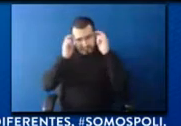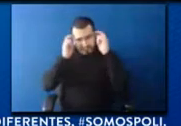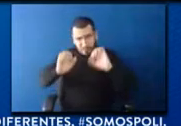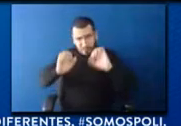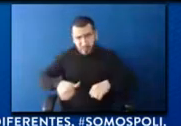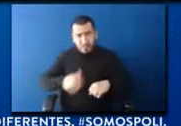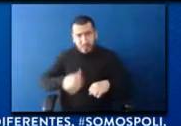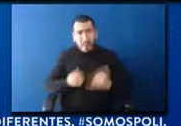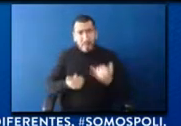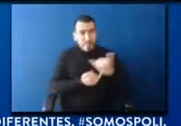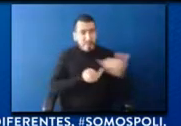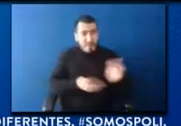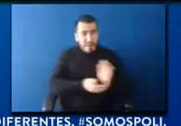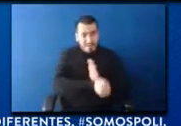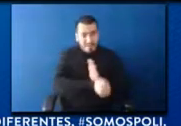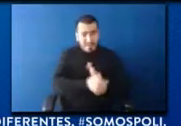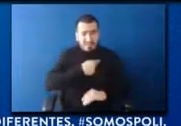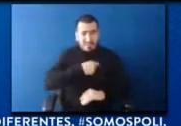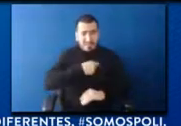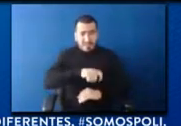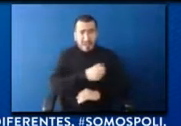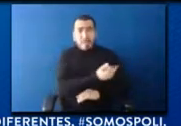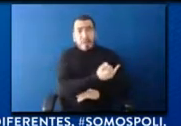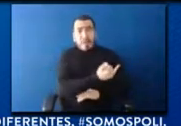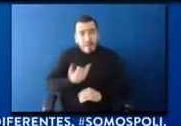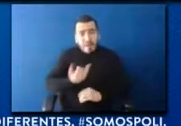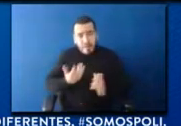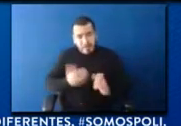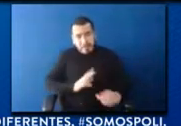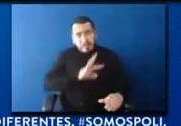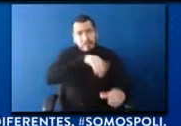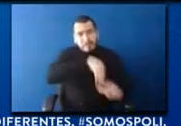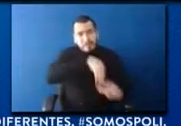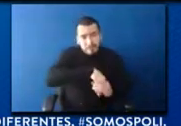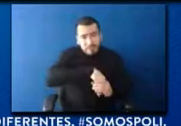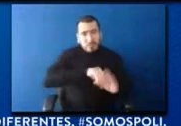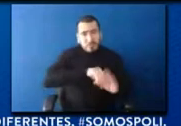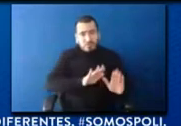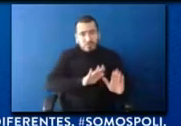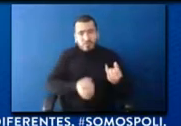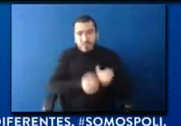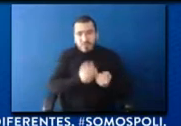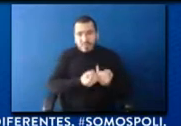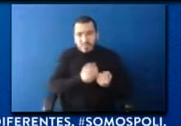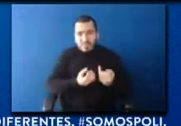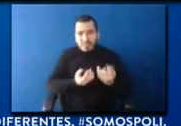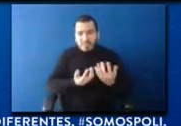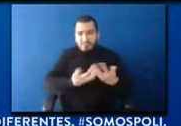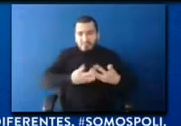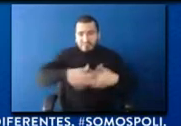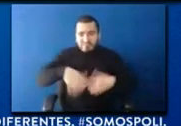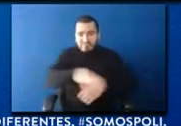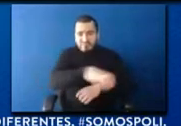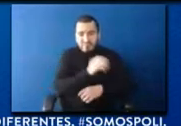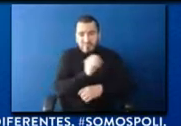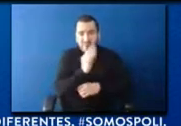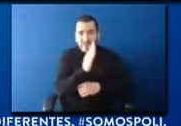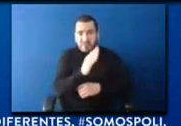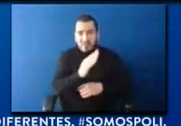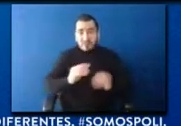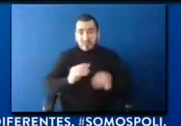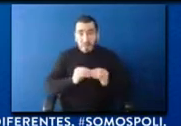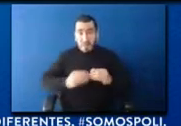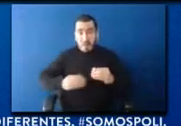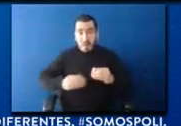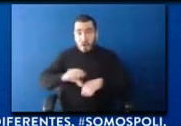estas necesidades si quiero participar en esta industria? Las máquinas harán muchas cosas y